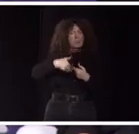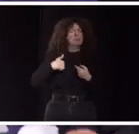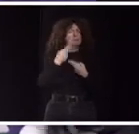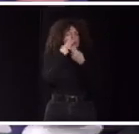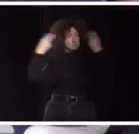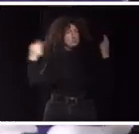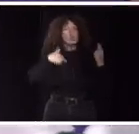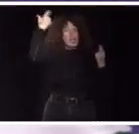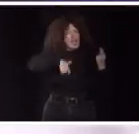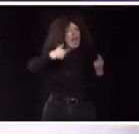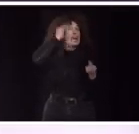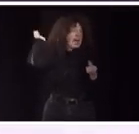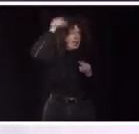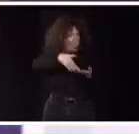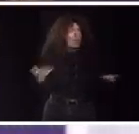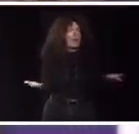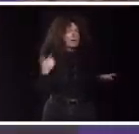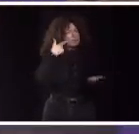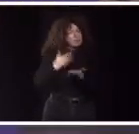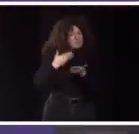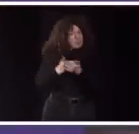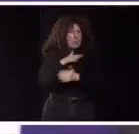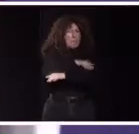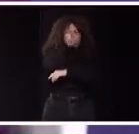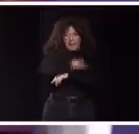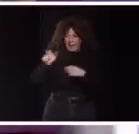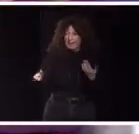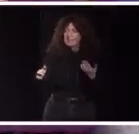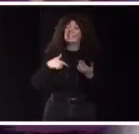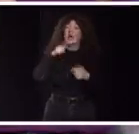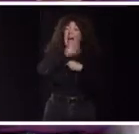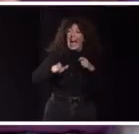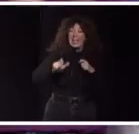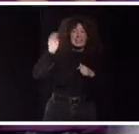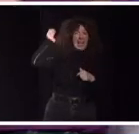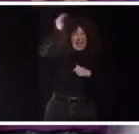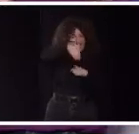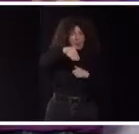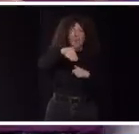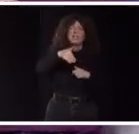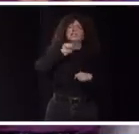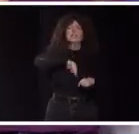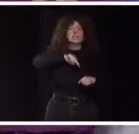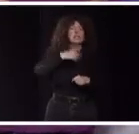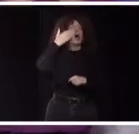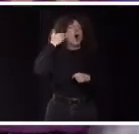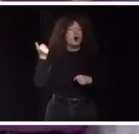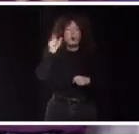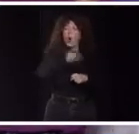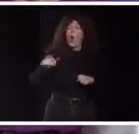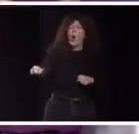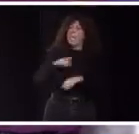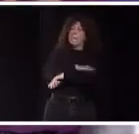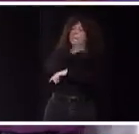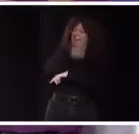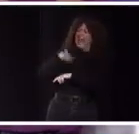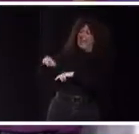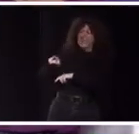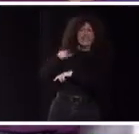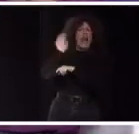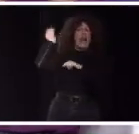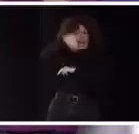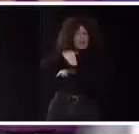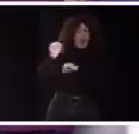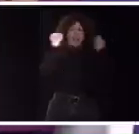republicanas también como ministras, y que la gente republicana de este país pueda ver con orgullo a sus ministras republicanas legitimando